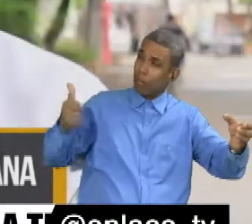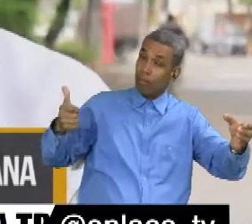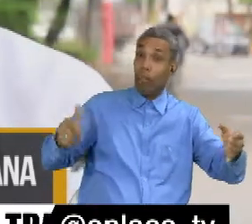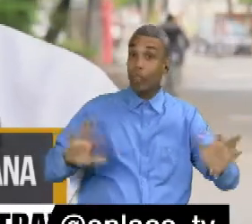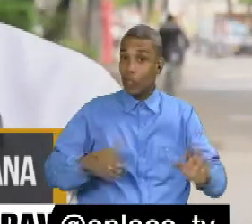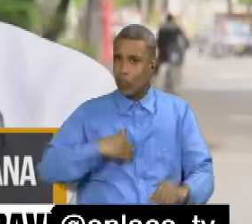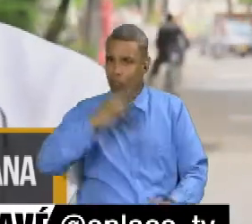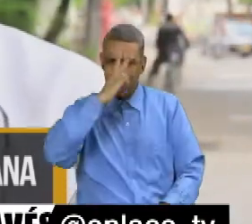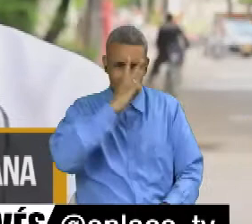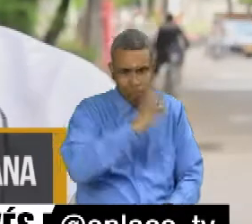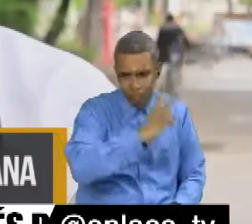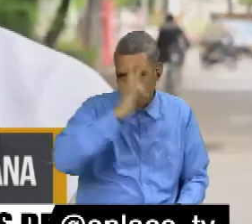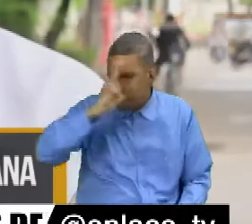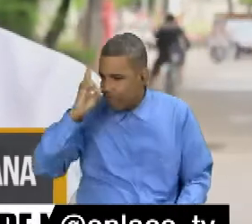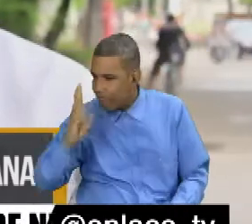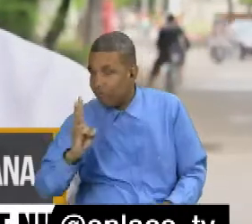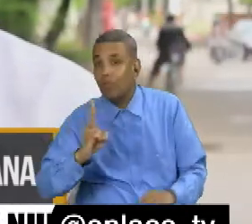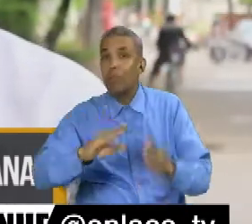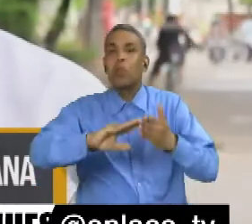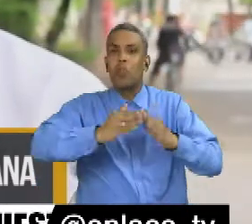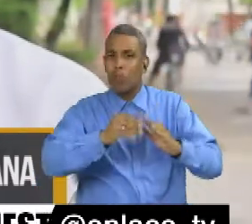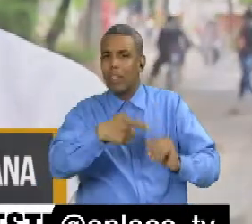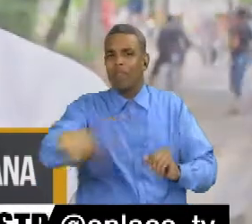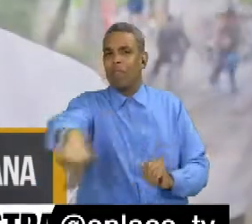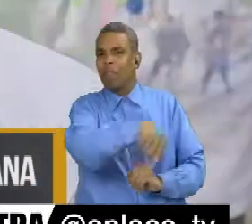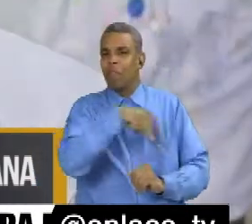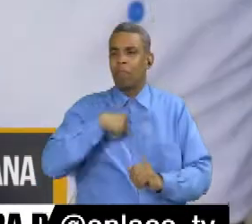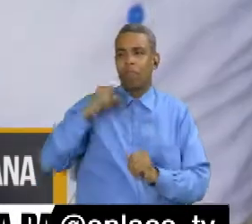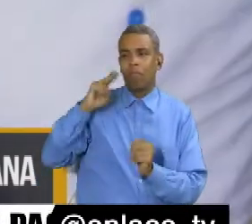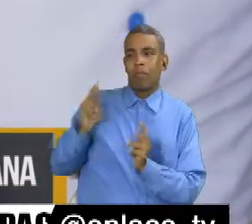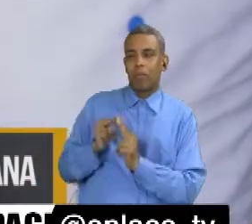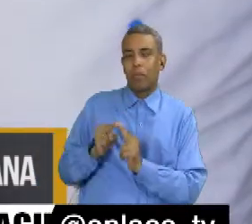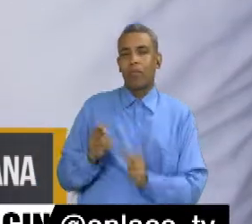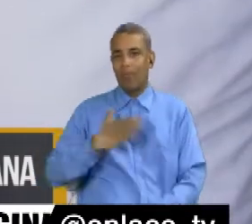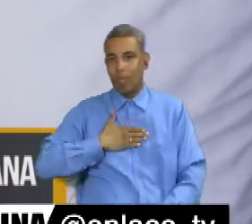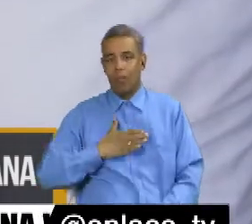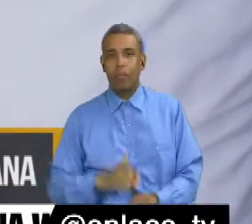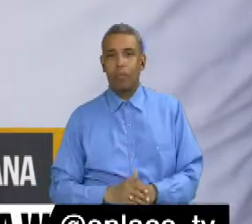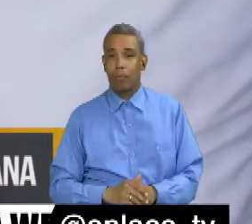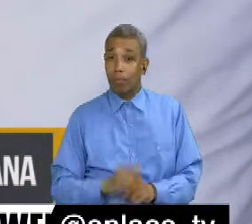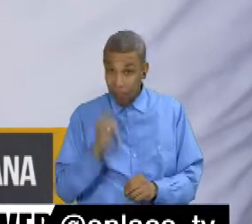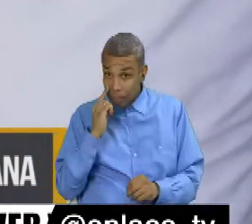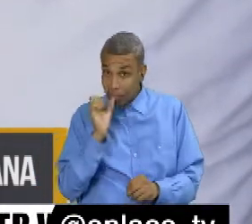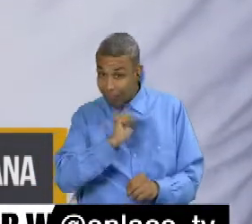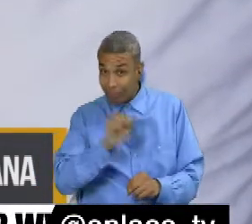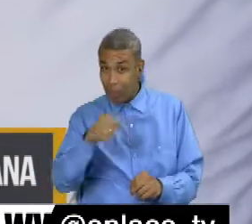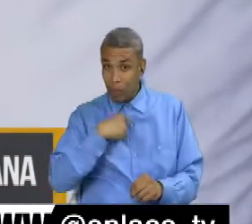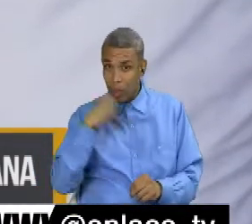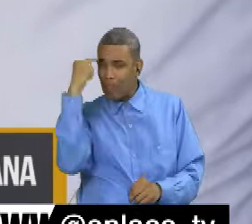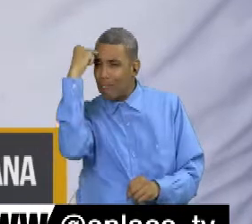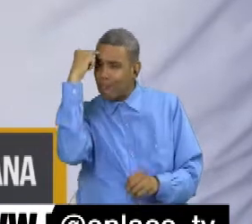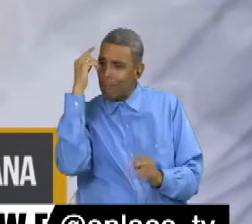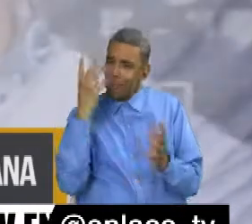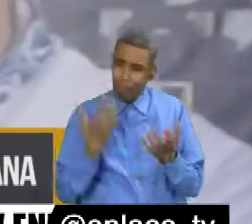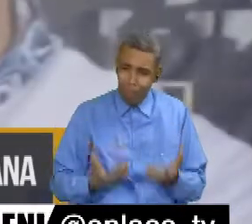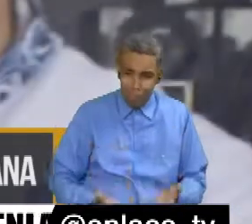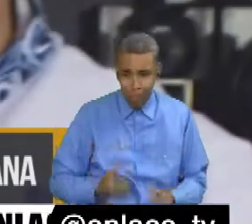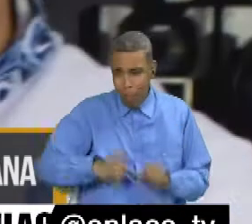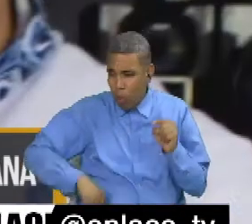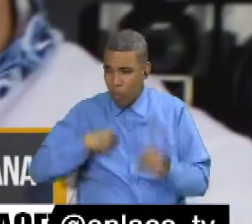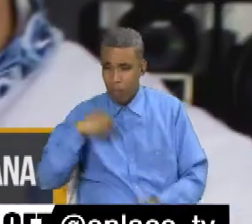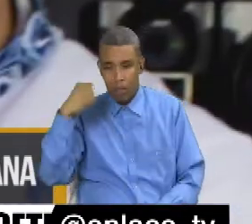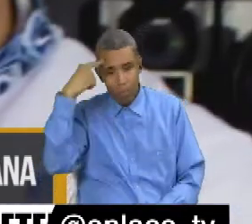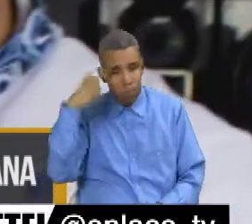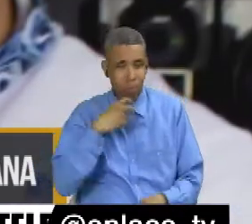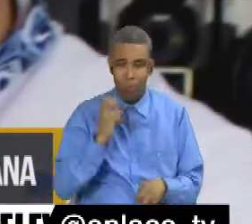servicio y más que todo la calidad del servicio. El mensaje es claro: creer en los sueños y convertirlos en objetivos